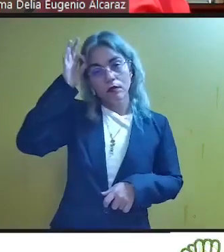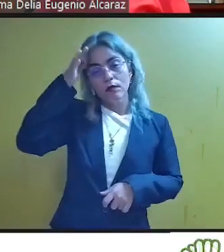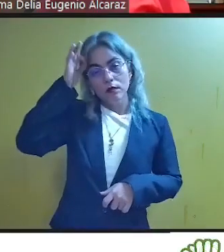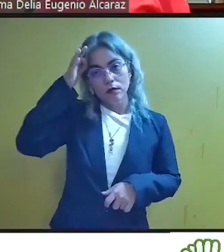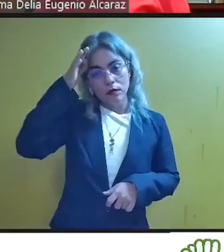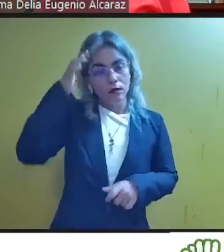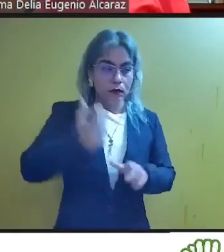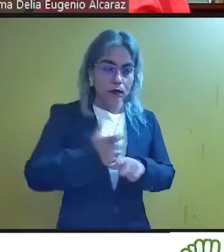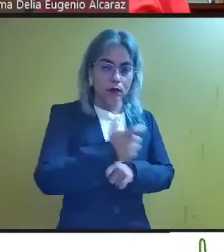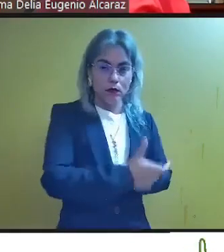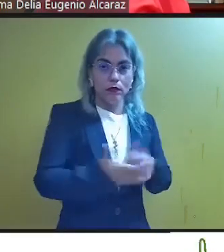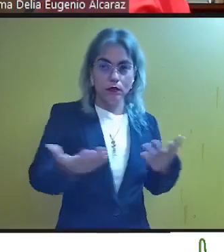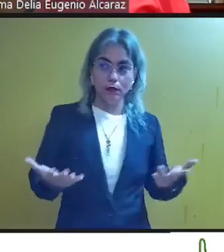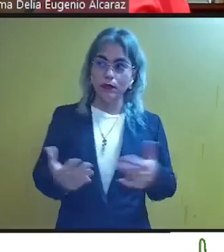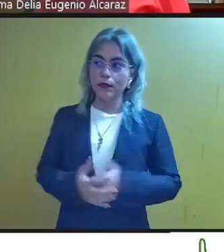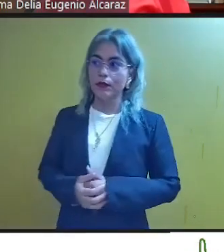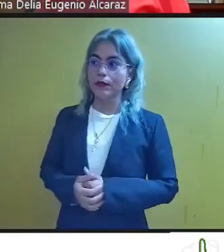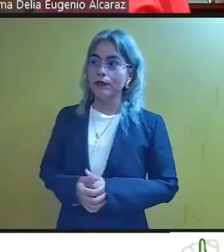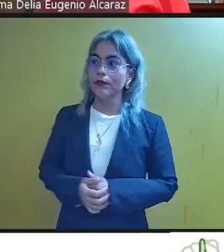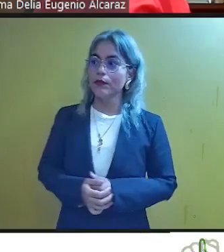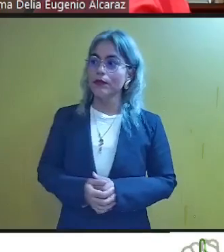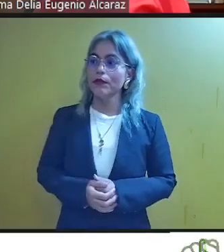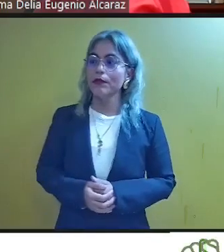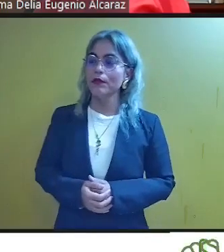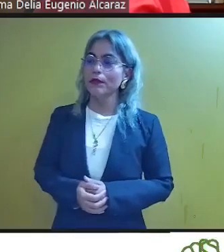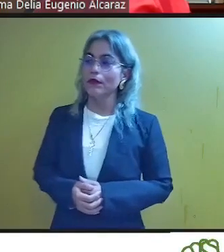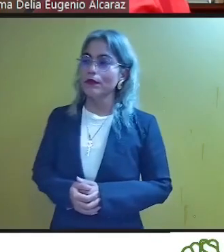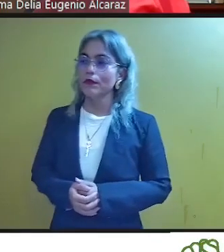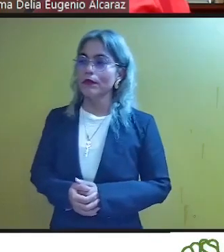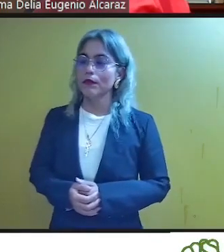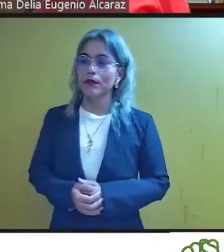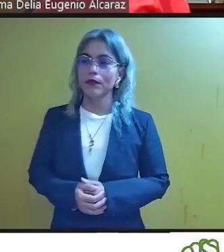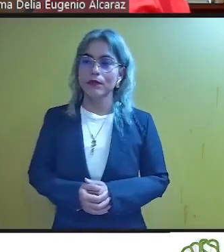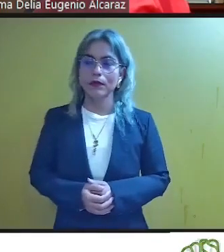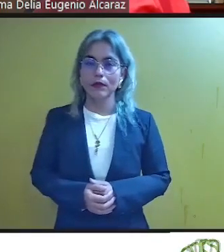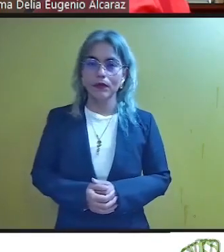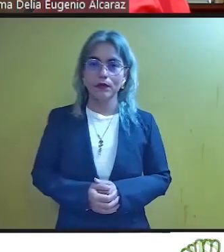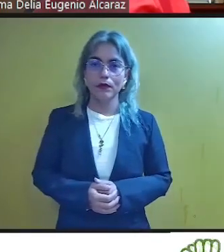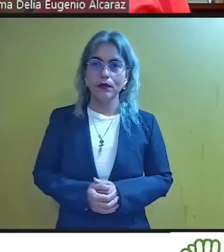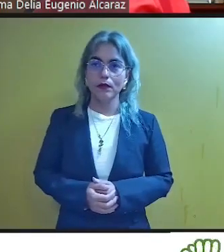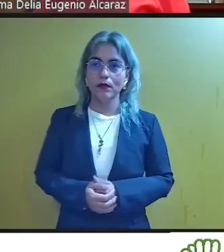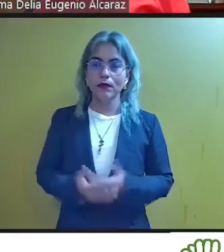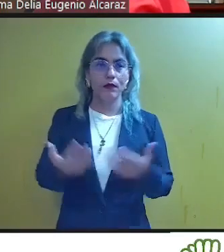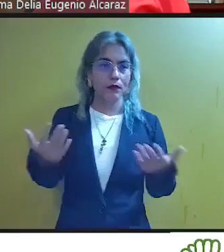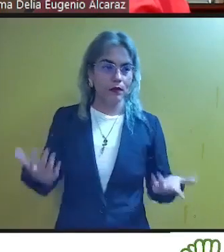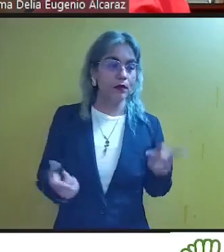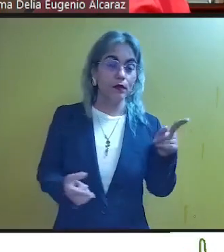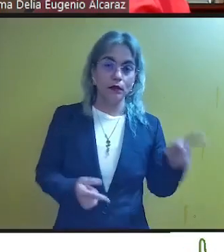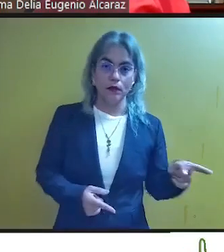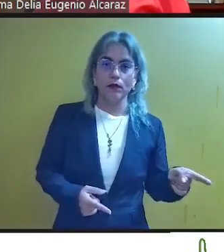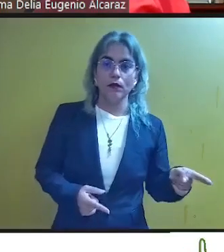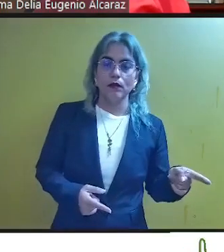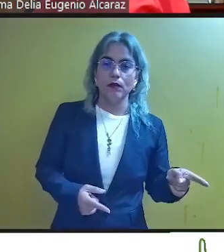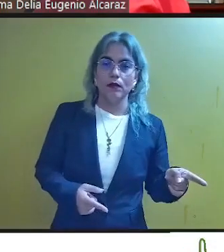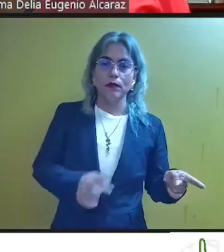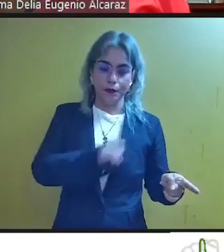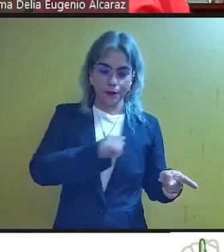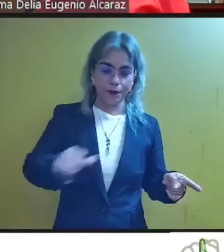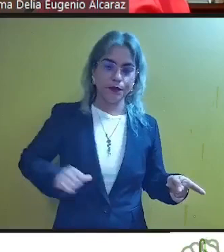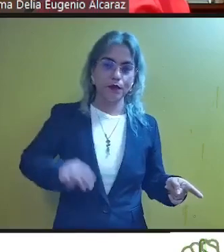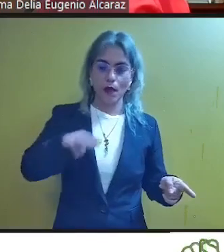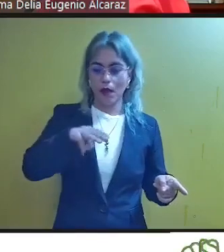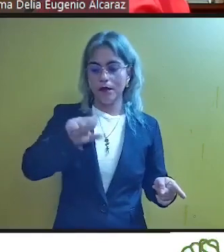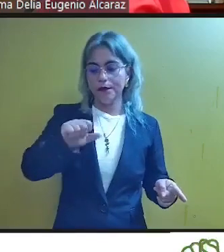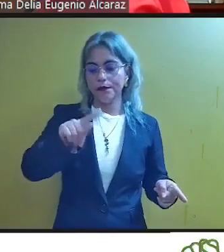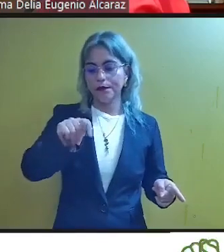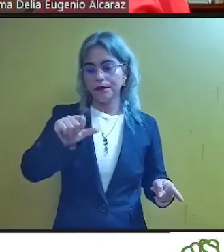de la autoridad responsable. En el caso, el actor afirma que ostenta el cargo de regidor por sus y costumbres del Ayuntamiento de Metlatónoc, al